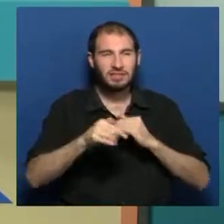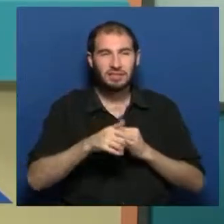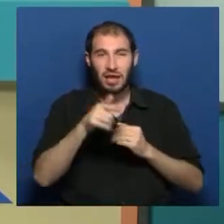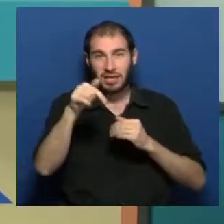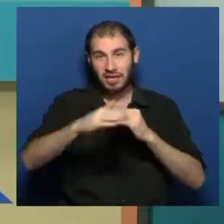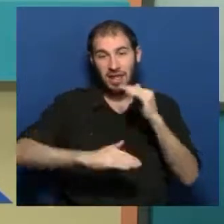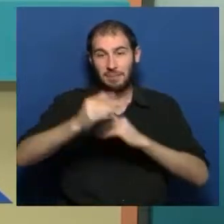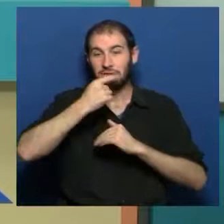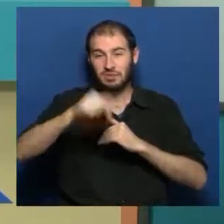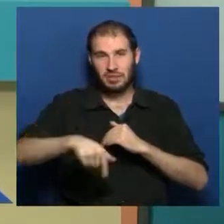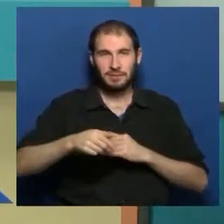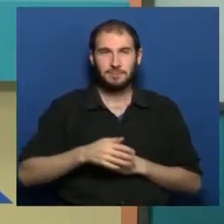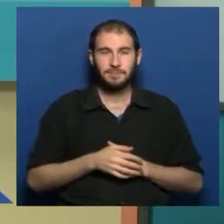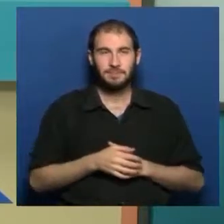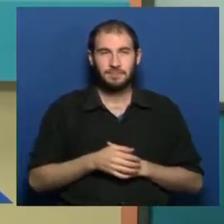acá,